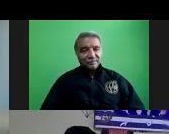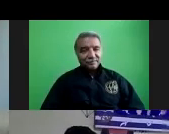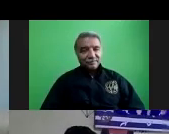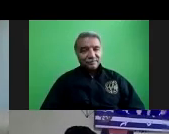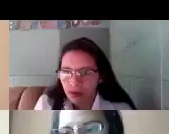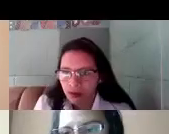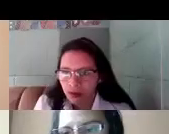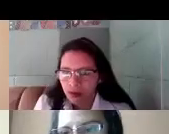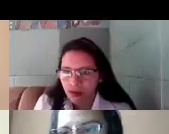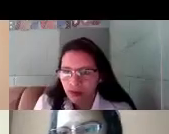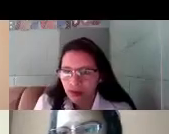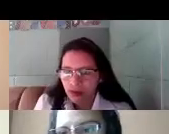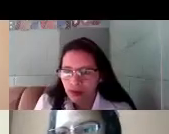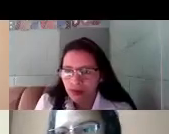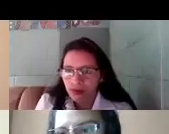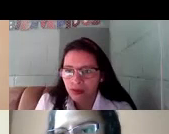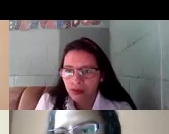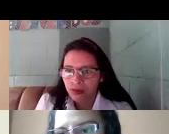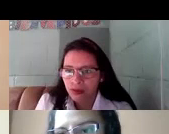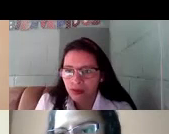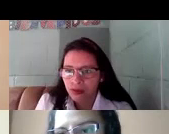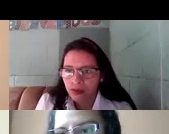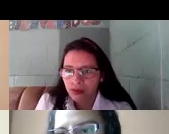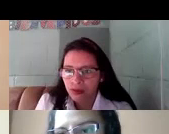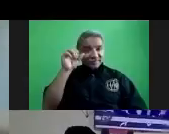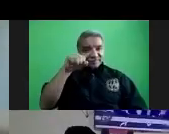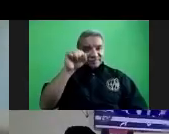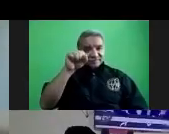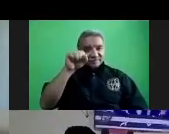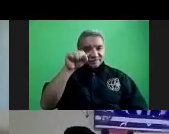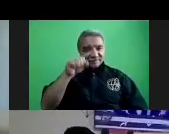Creo que Marco no me está viendo, no sé si le avisan, por favor.